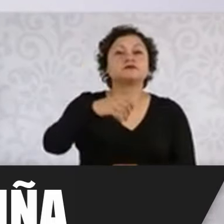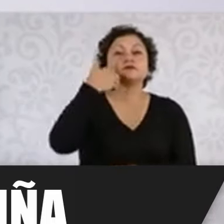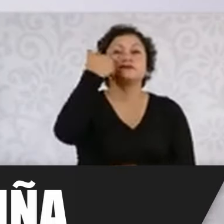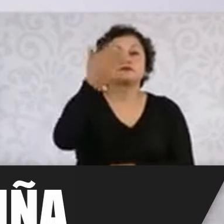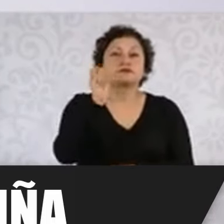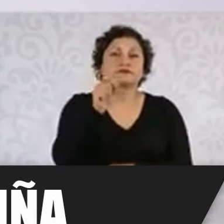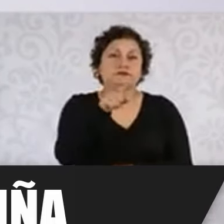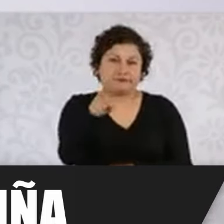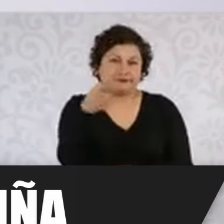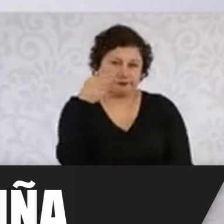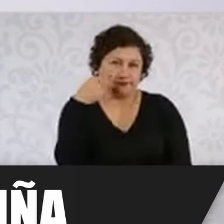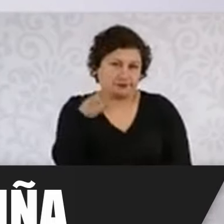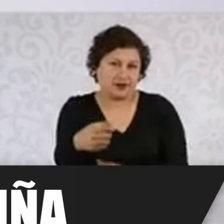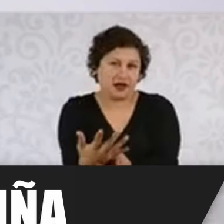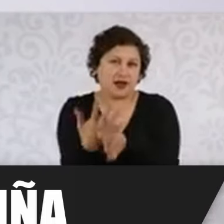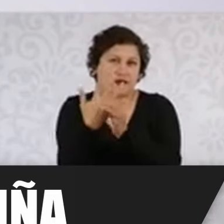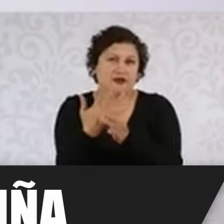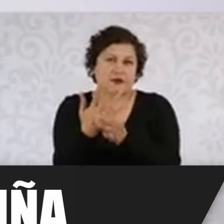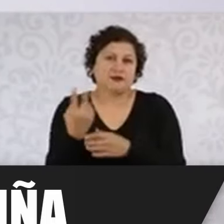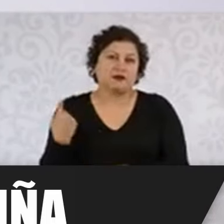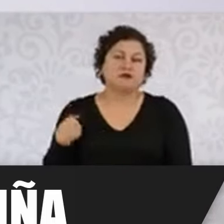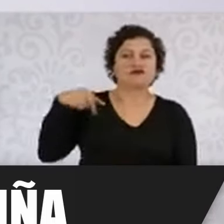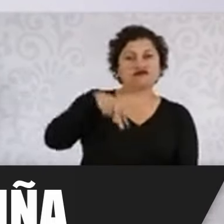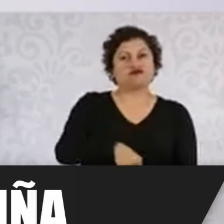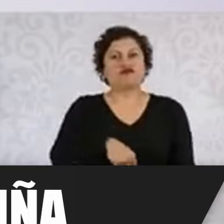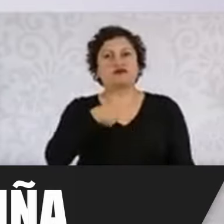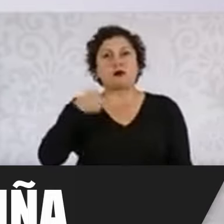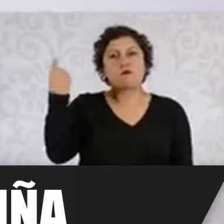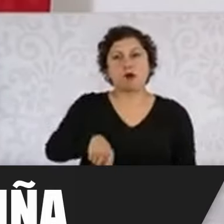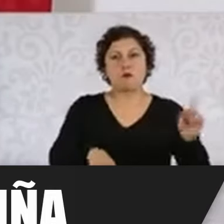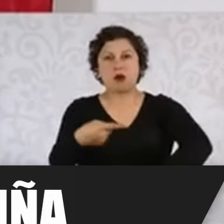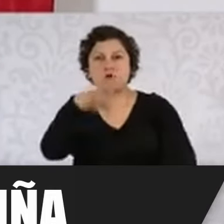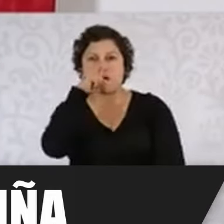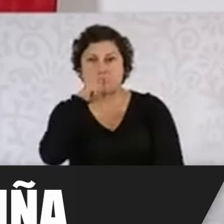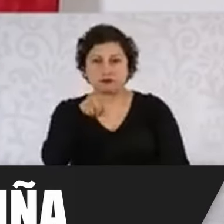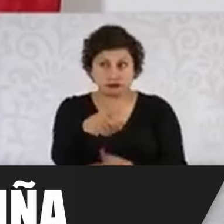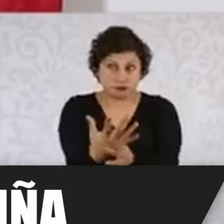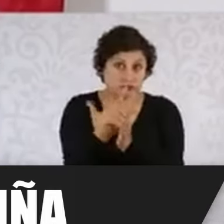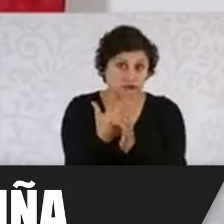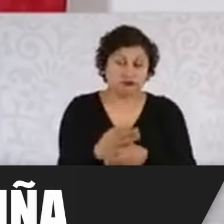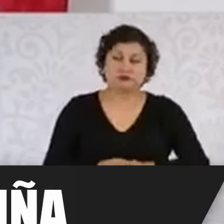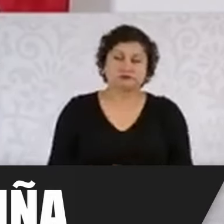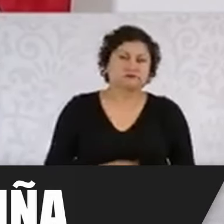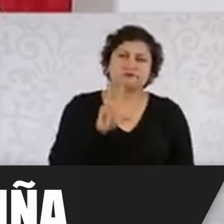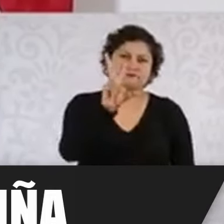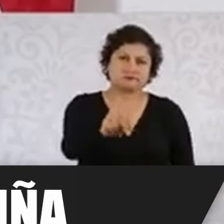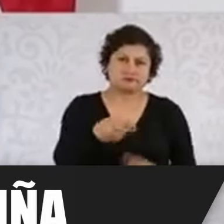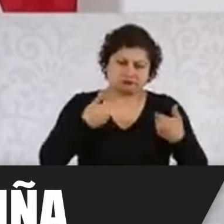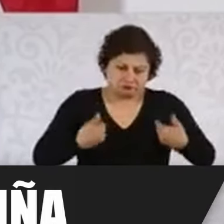somos autoritarios, ¿no? Que llegó la presidenta autoritaria. No, llegó una presidenta